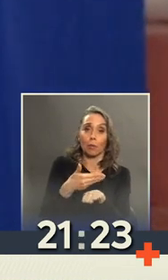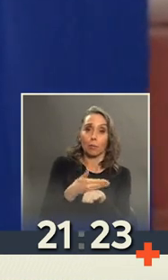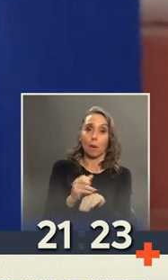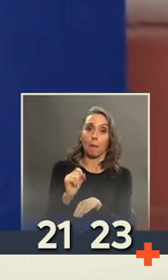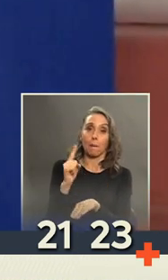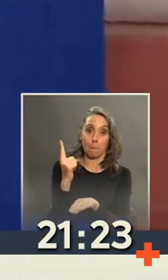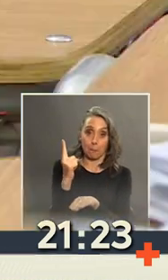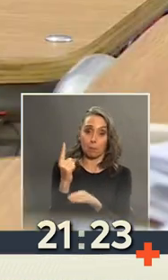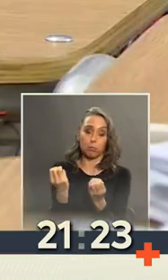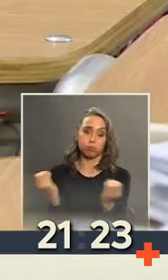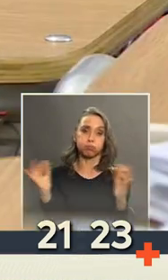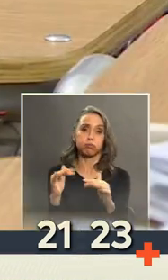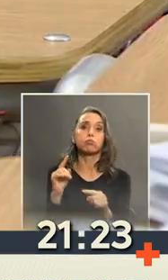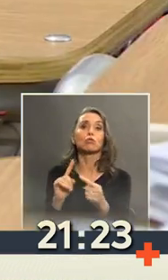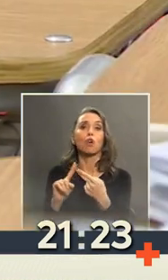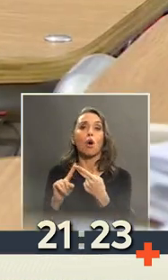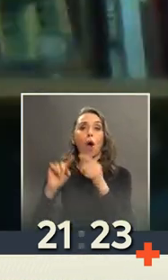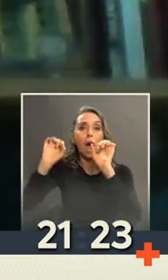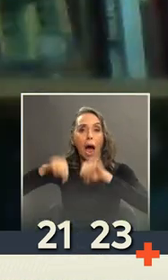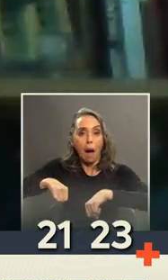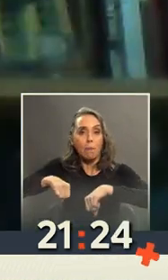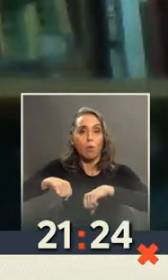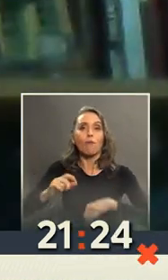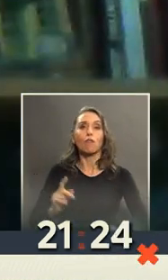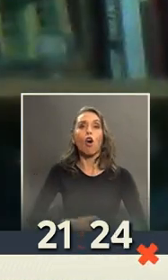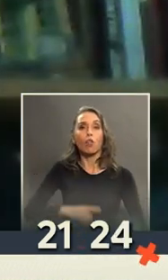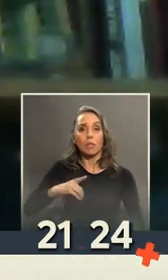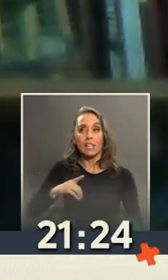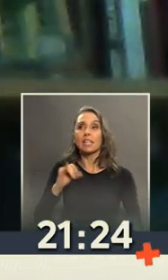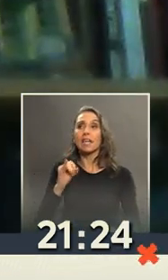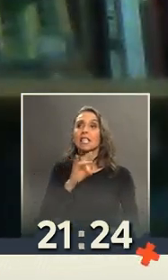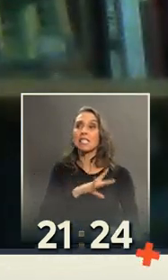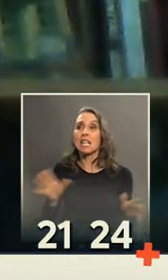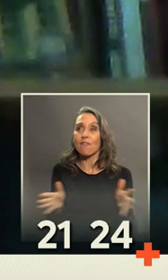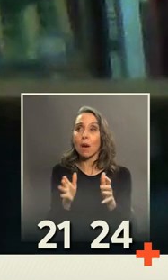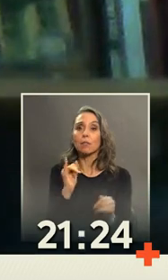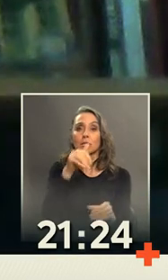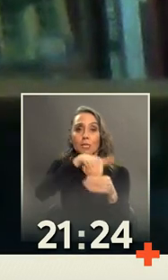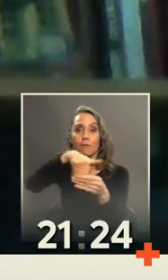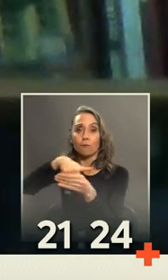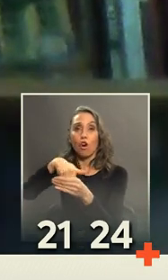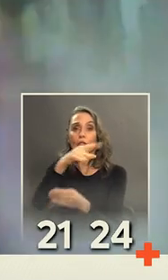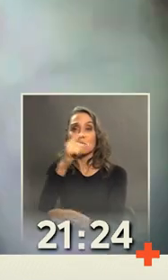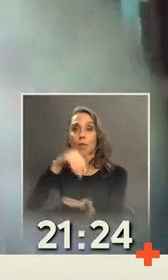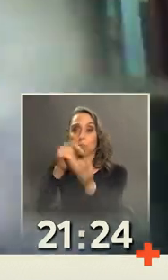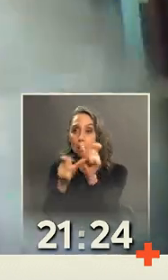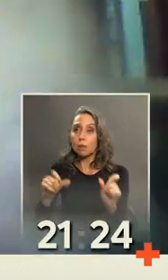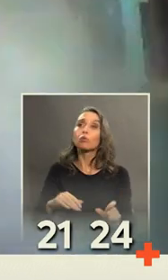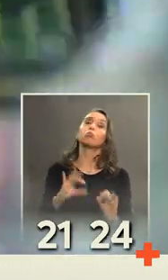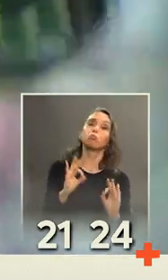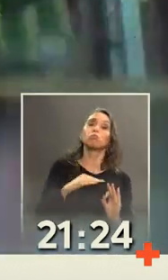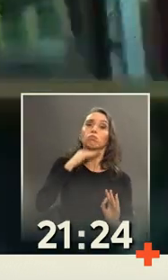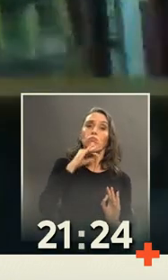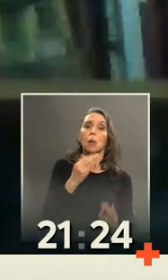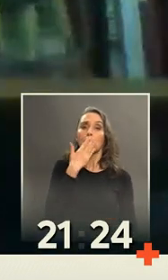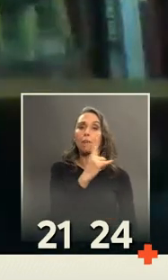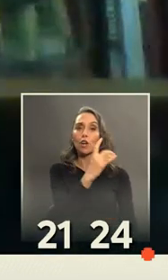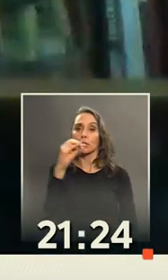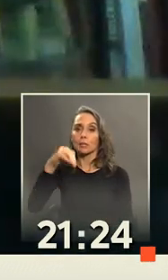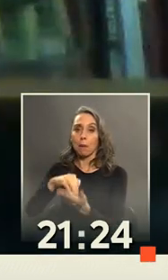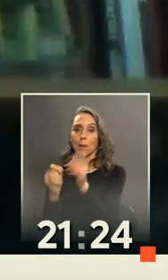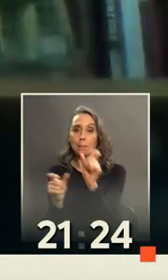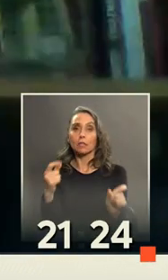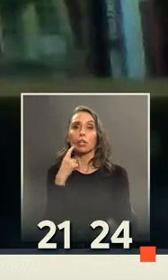Apruebo Dignidad es otro de los temas que preocupan. Aunque votaran 100.000, yo me doy por satisfecho, porque prefiero 100.000 a